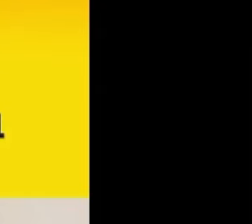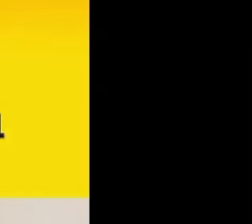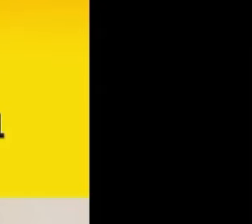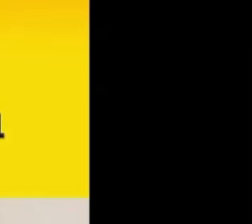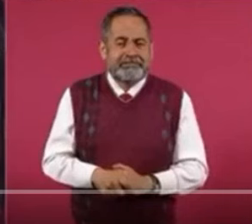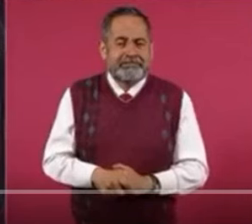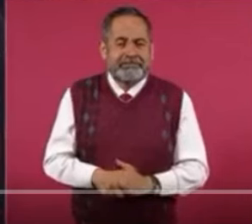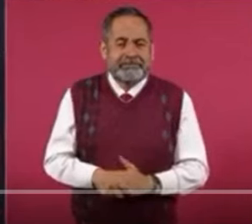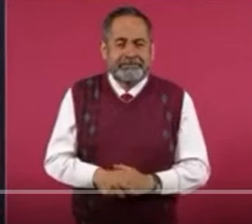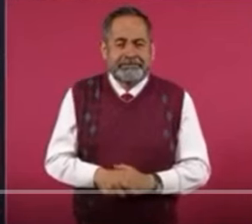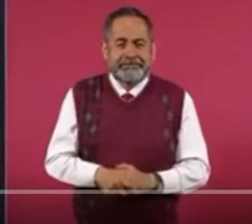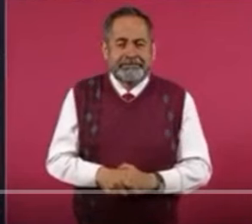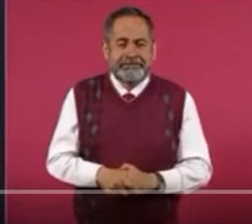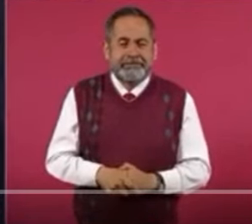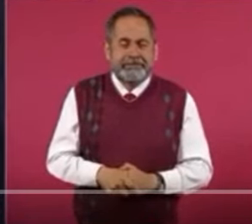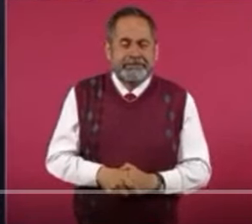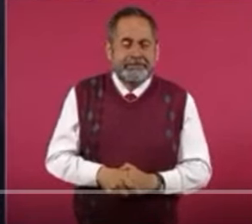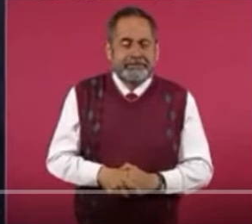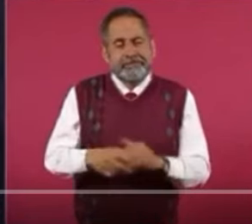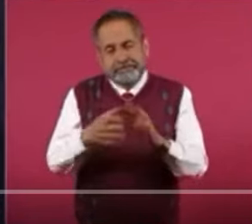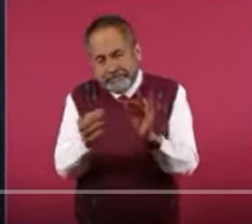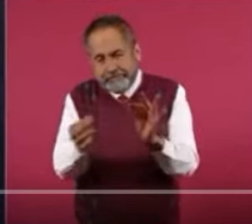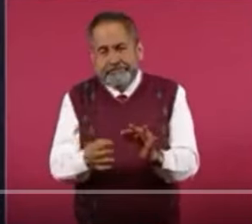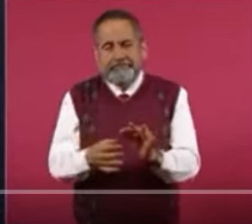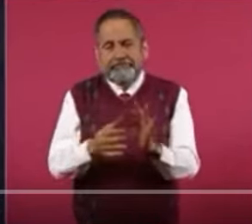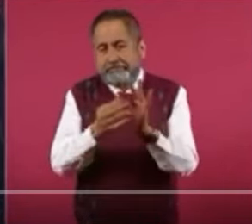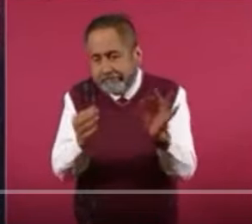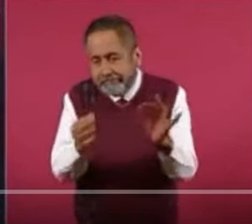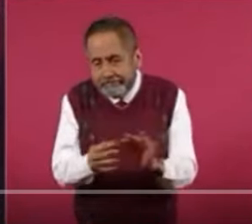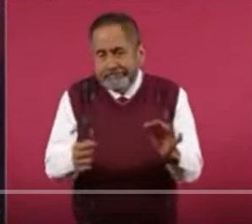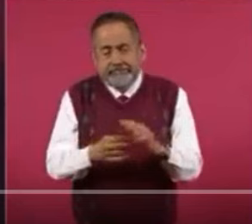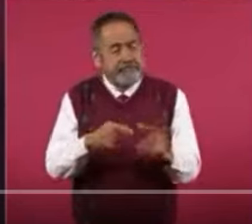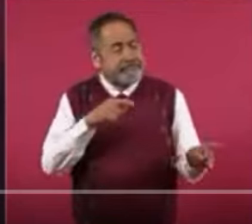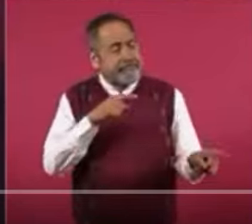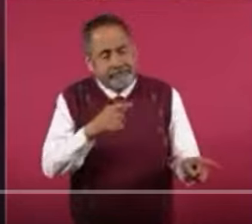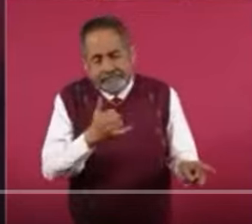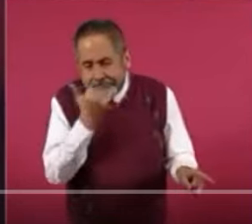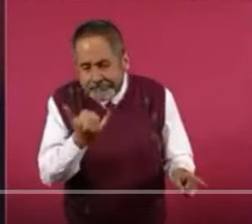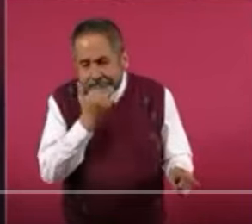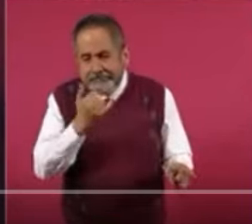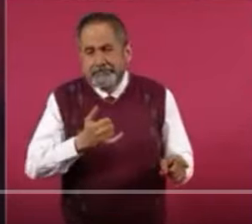más fuertes. Pues aclara y aclara, ¿no?